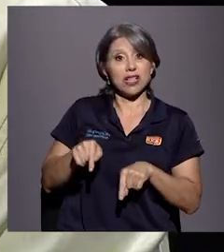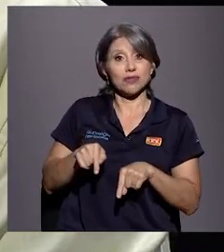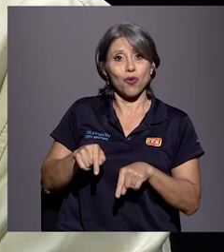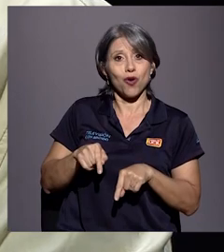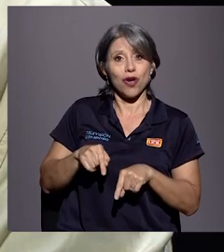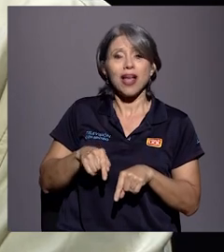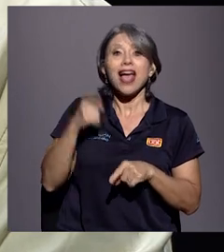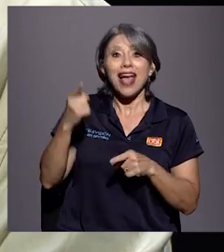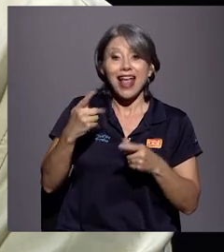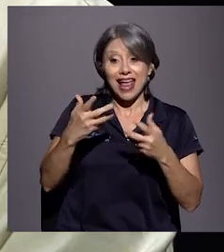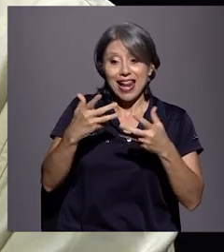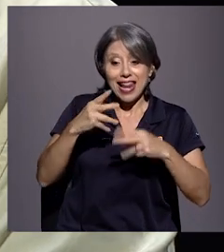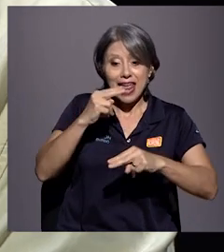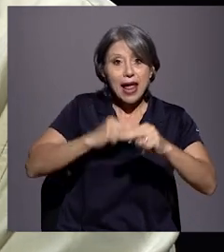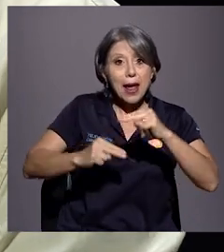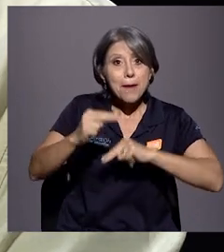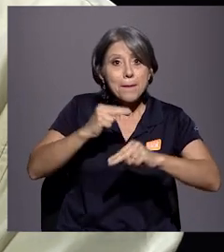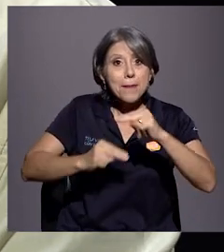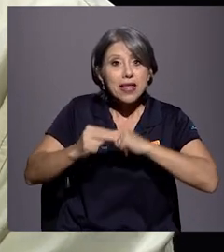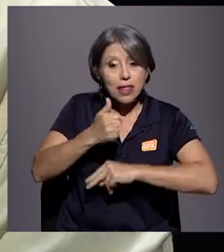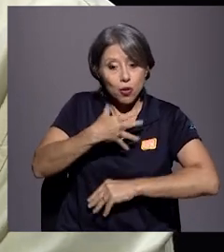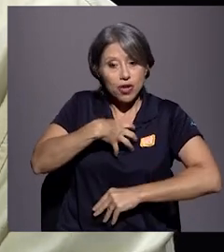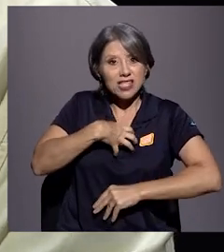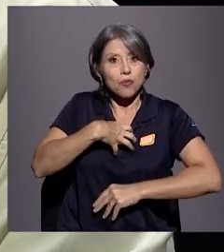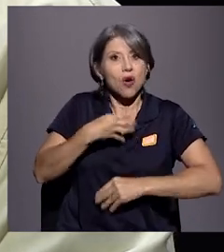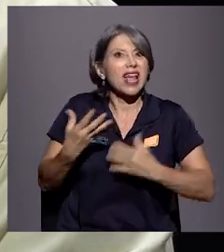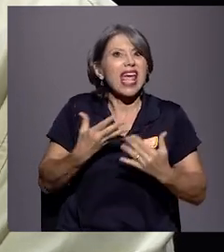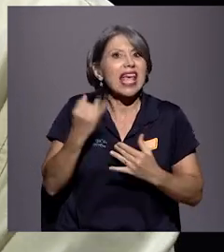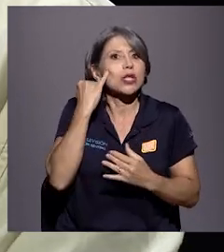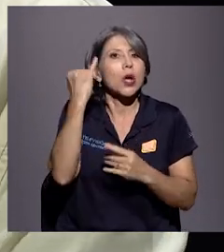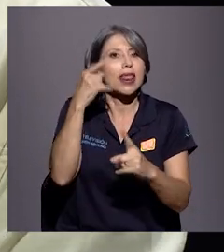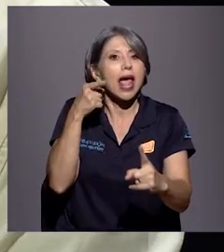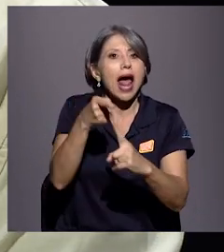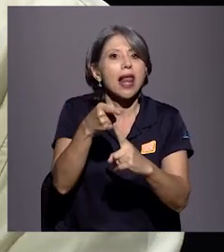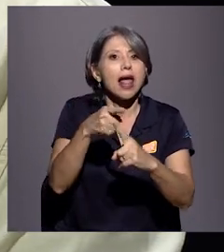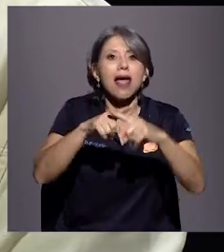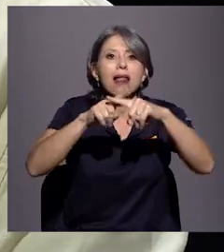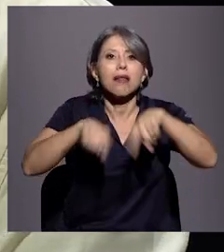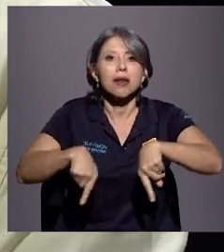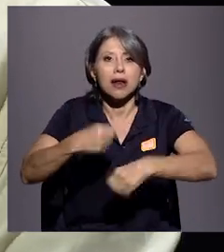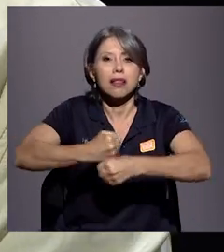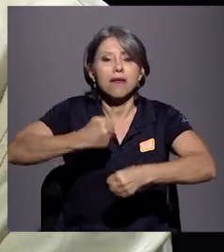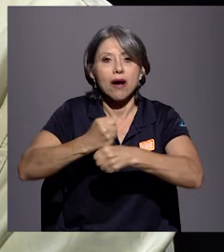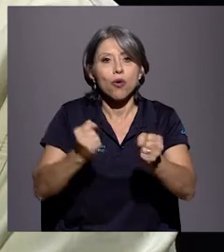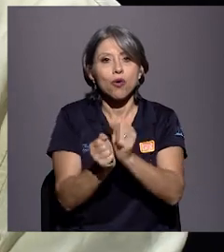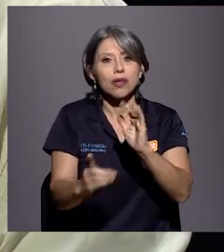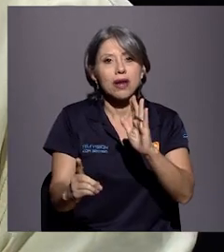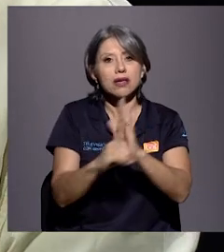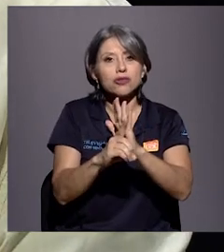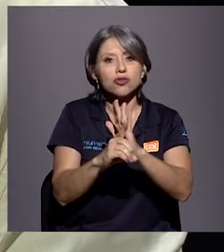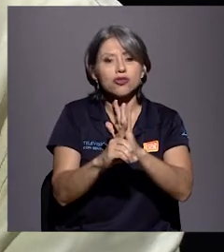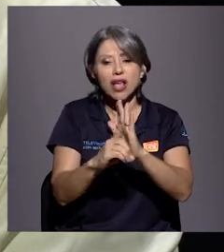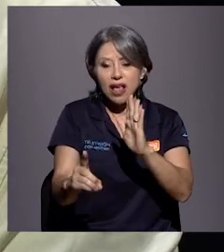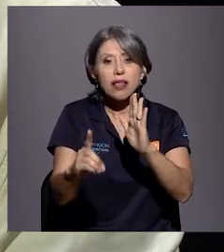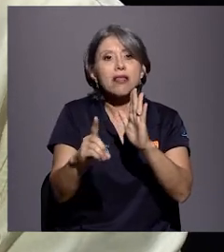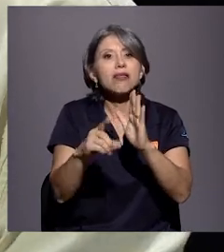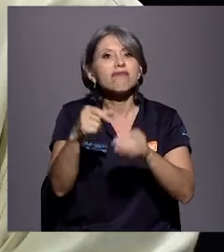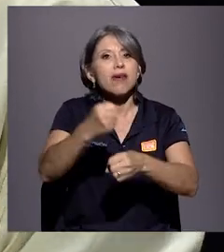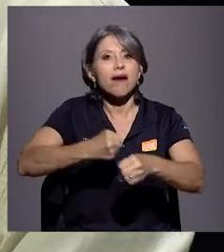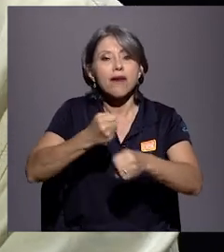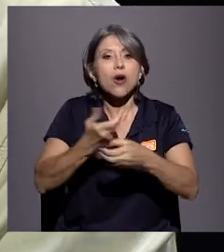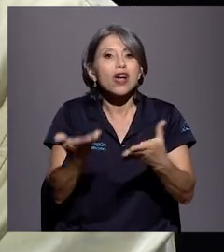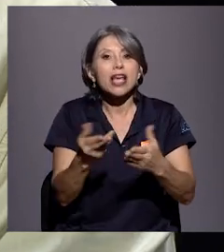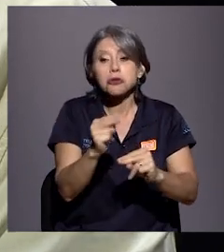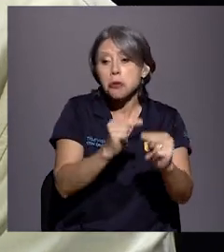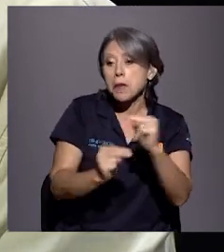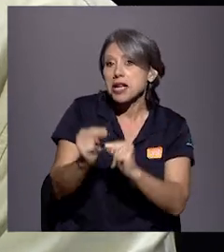del emprendedorismo, eliminar el trabajo. El trabajo con derechos. básicamente. Es que el trabajo sea una mercancía como todas